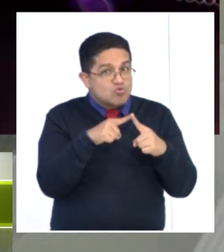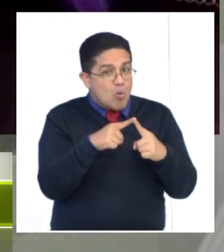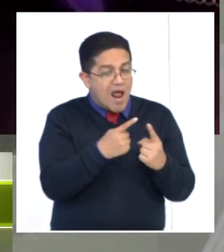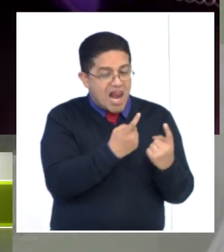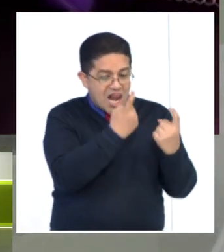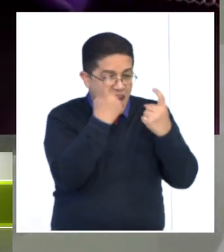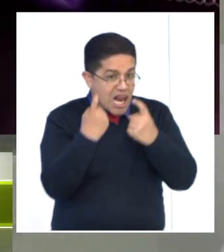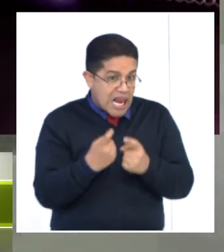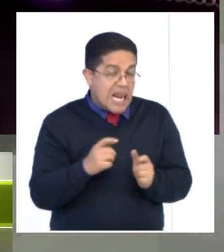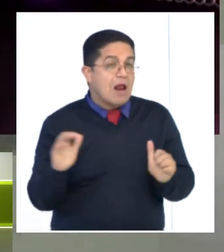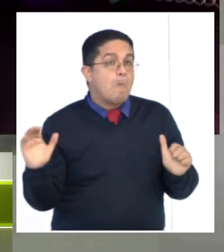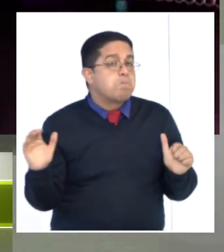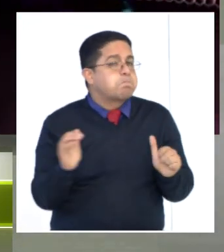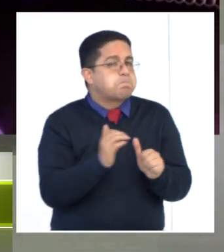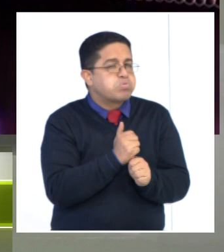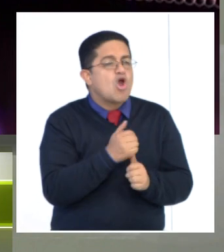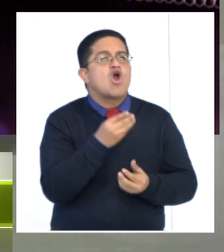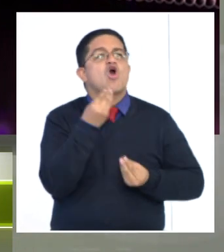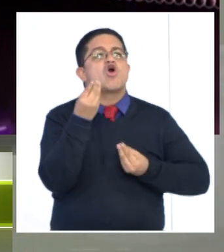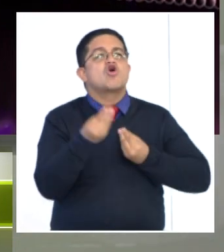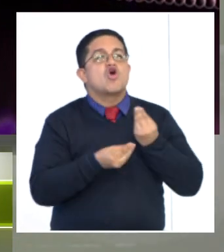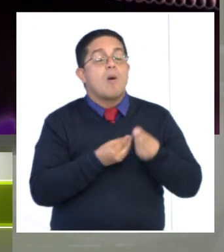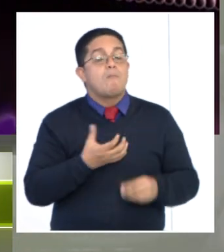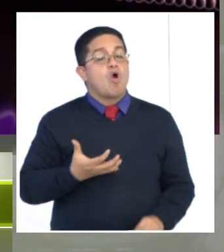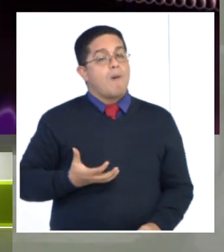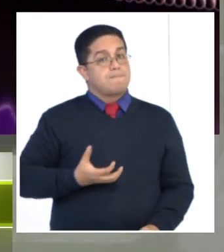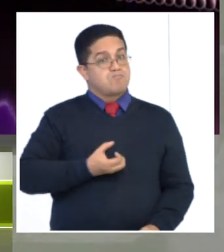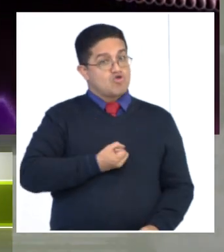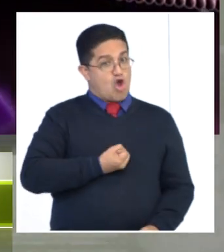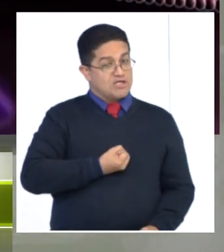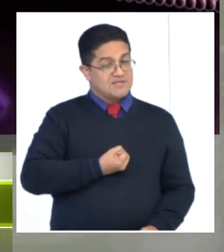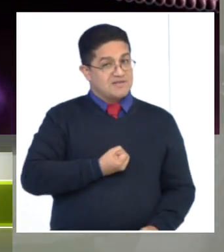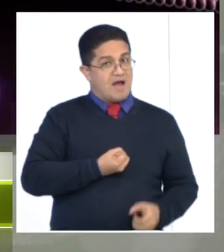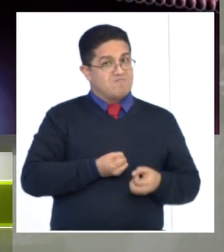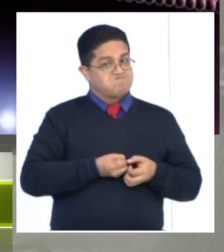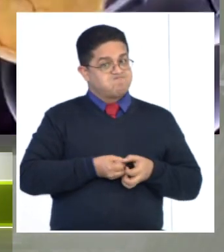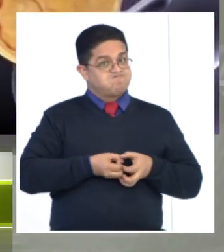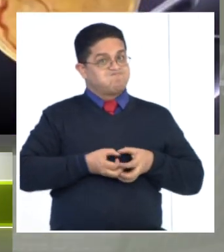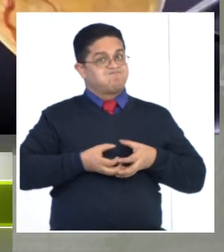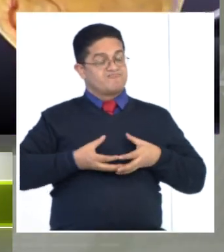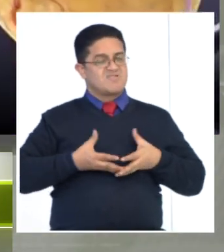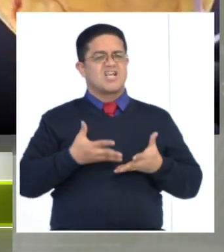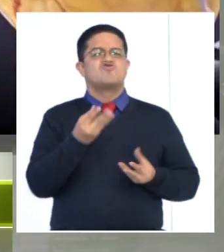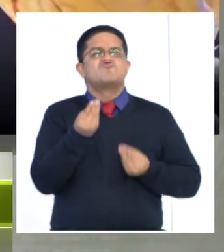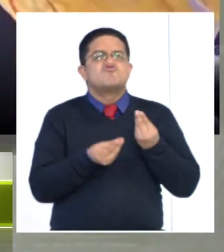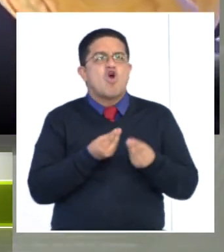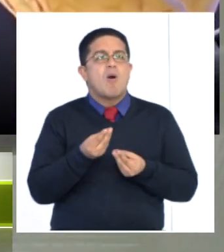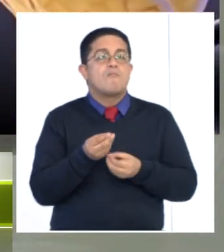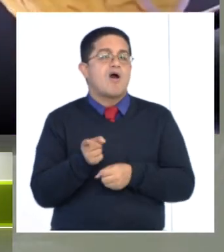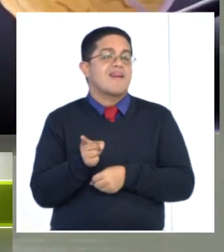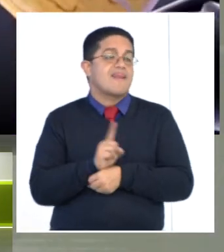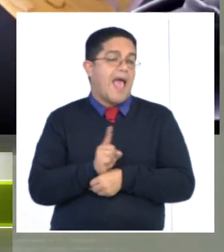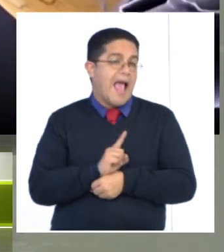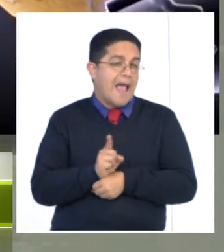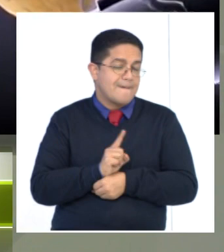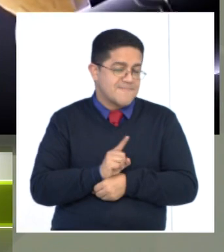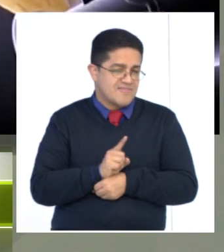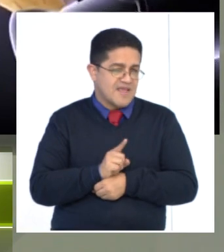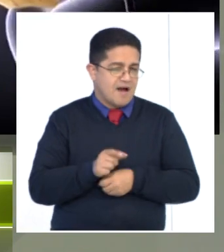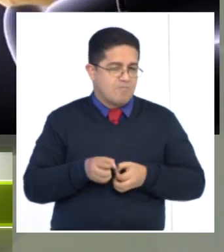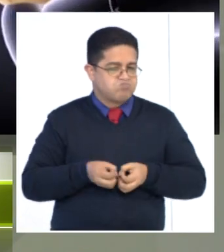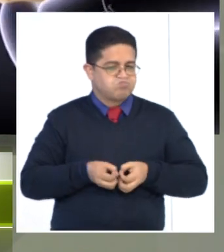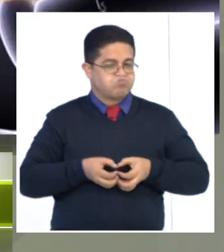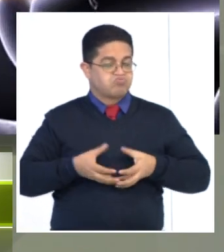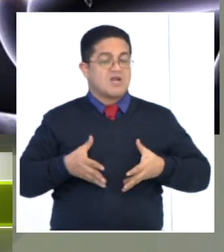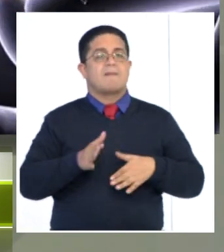permitir detectar cómo está la próstata y cómo ha sido la rapidez de la elevación del antígeno prostático.